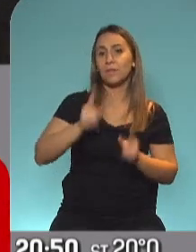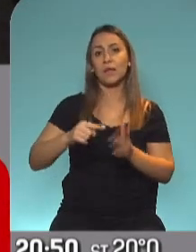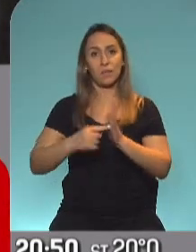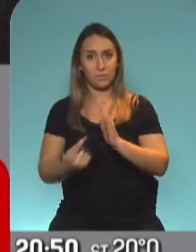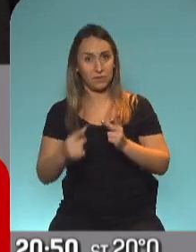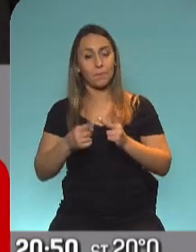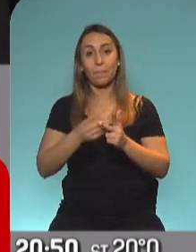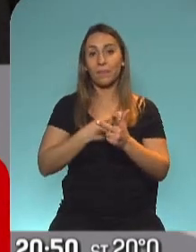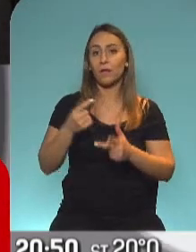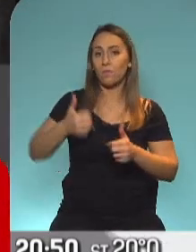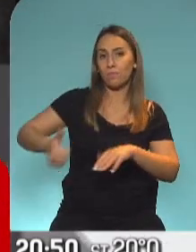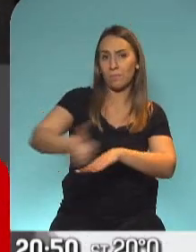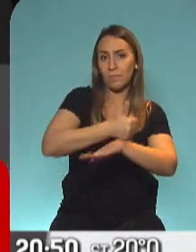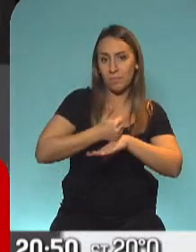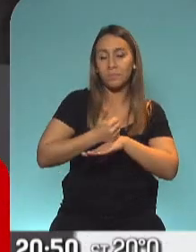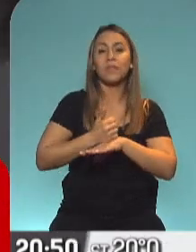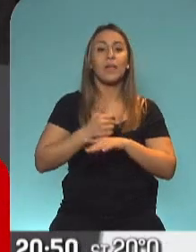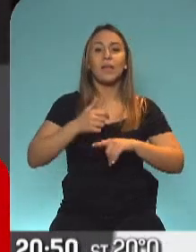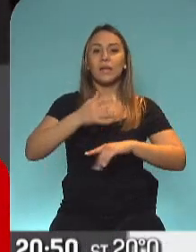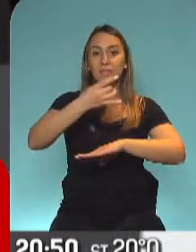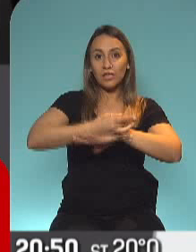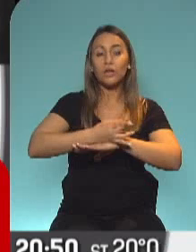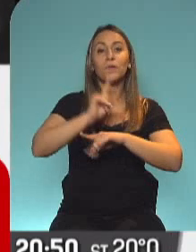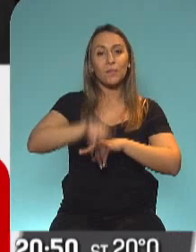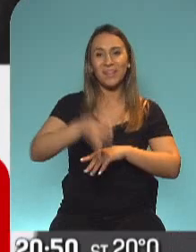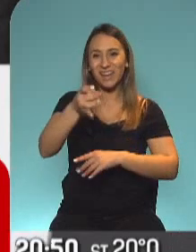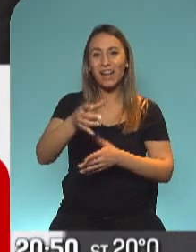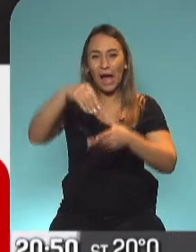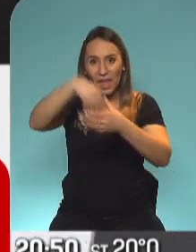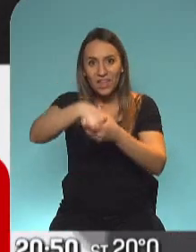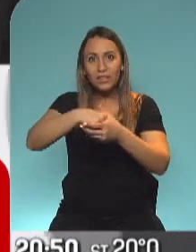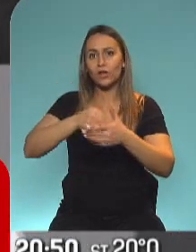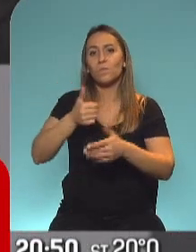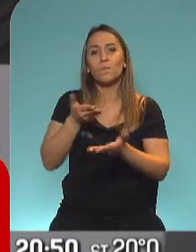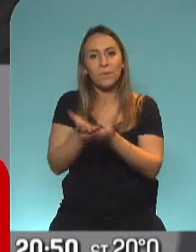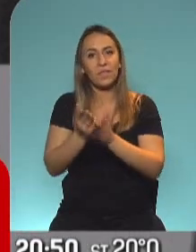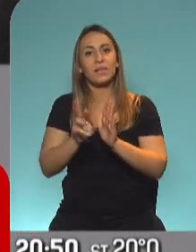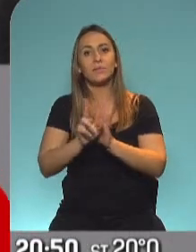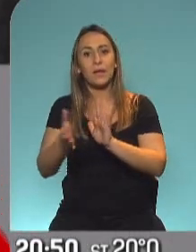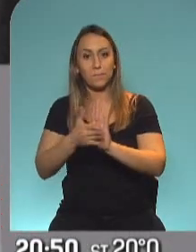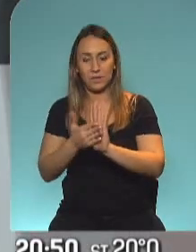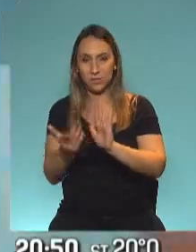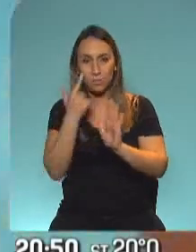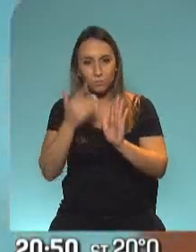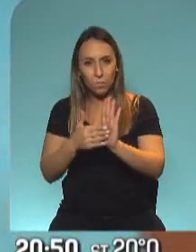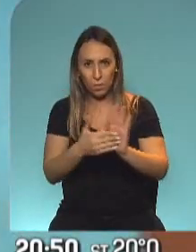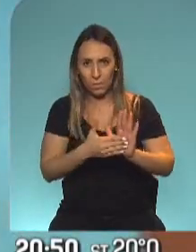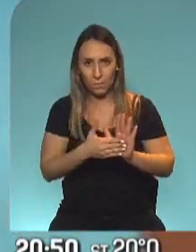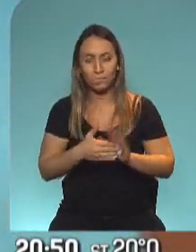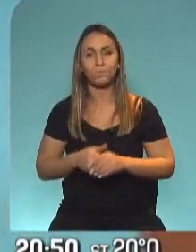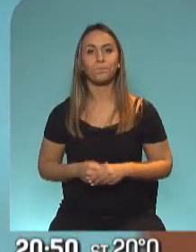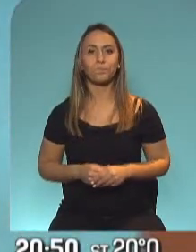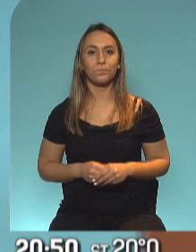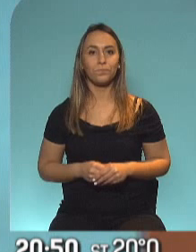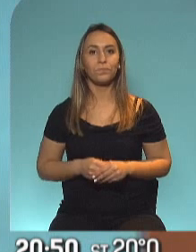y también arriba de las formaciones pidiendo los correspondientes certificados para poder circular. Ustedes. Gastón, el último